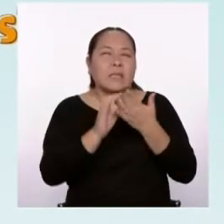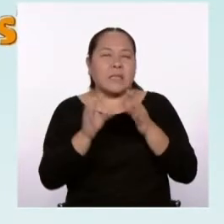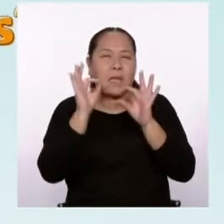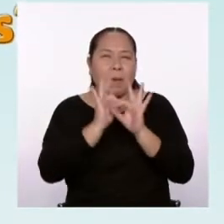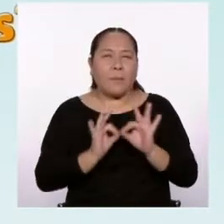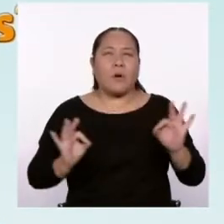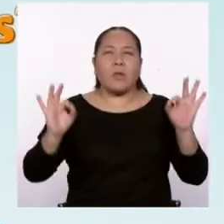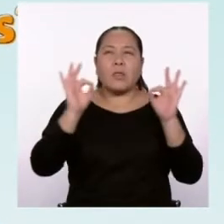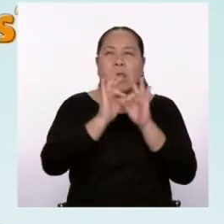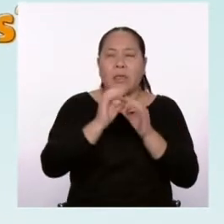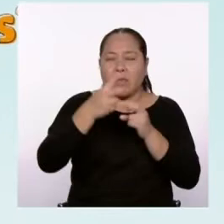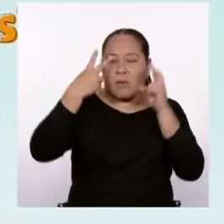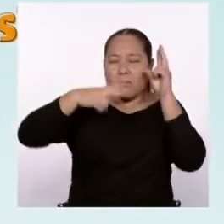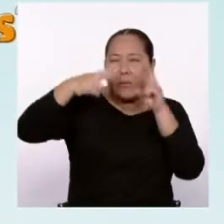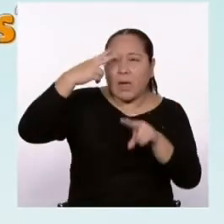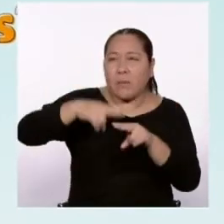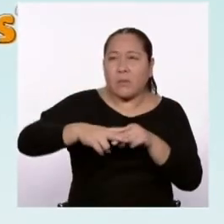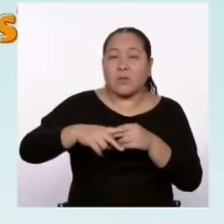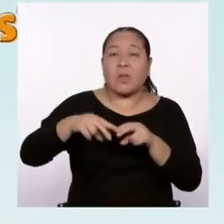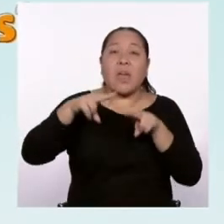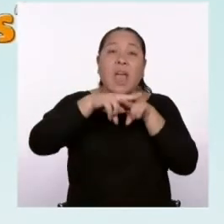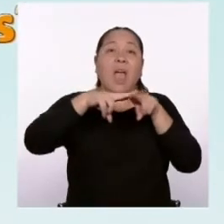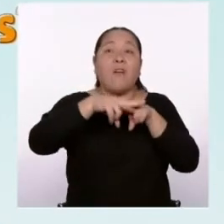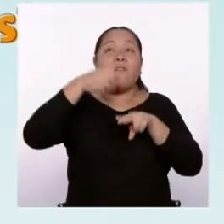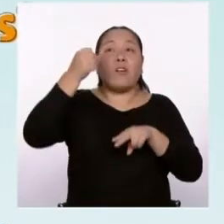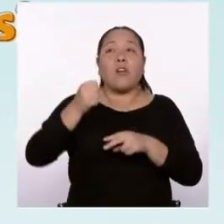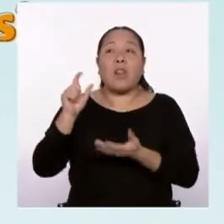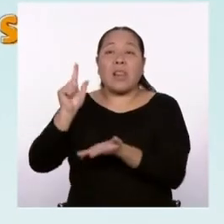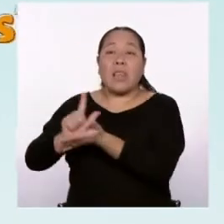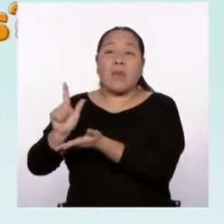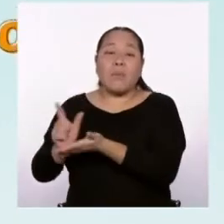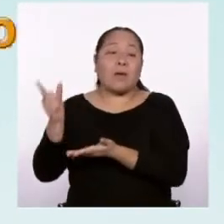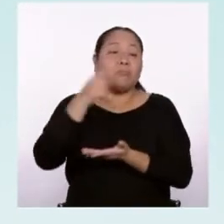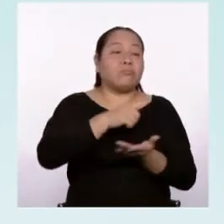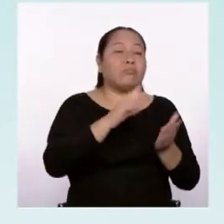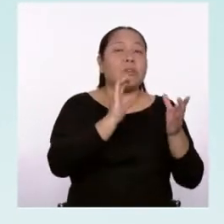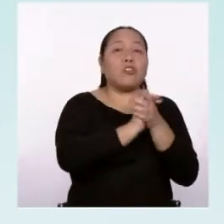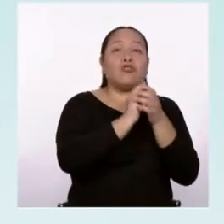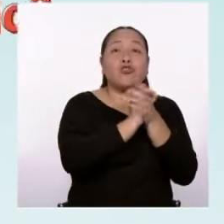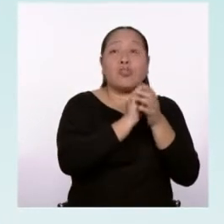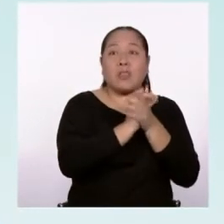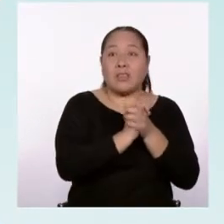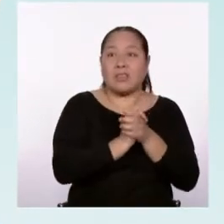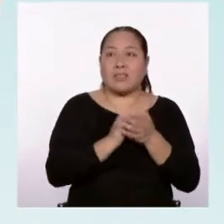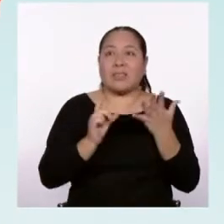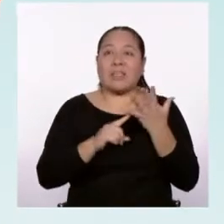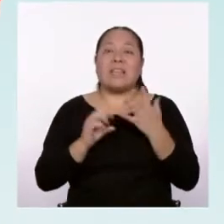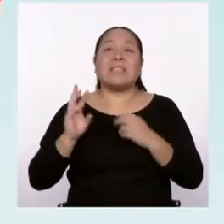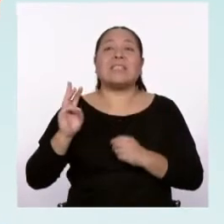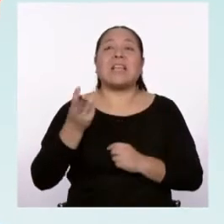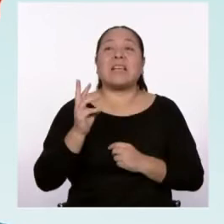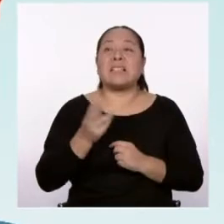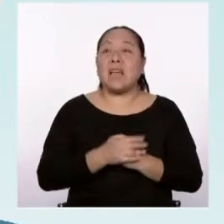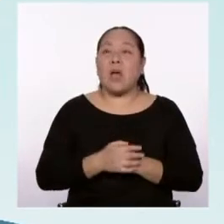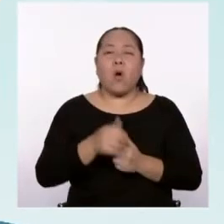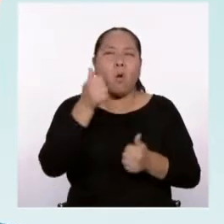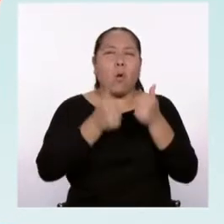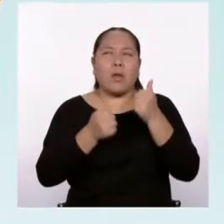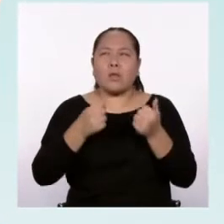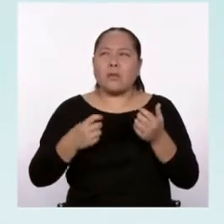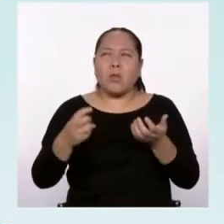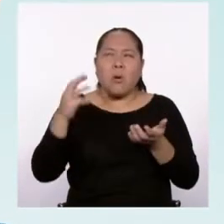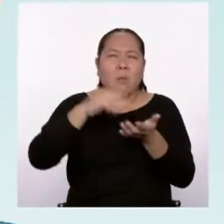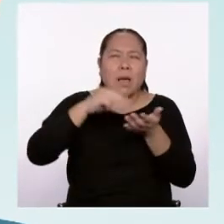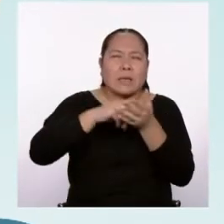relevante identificamos en el ferrocarril Lima-Chorrillos? Y 6. ¿Cuáles fueron los principales problemas